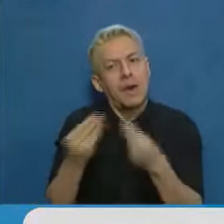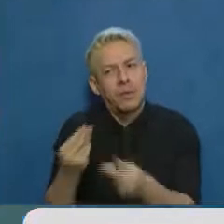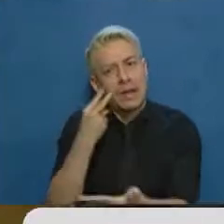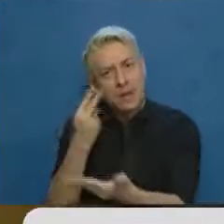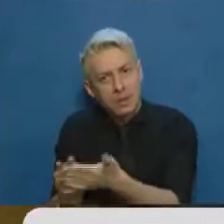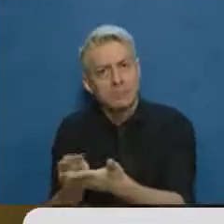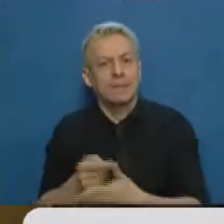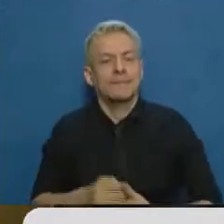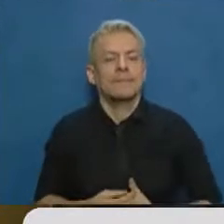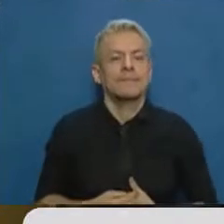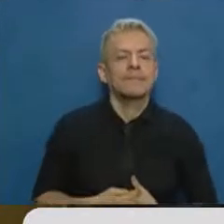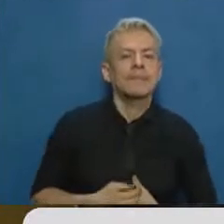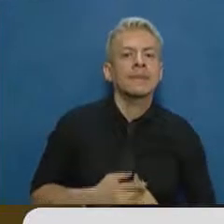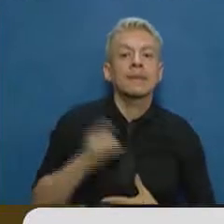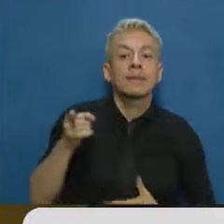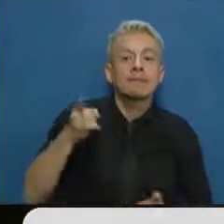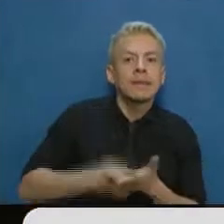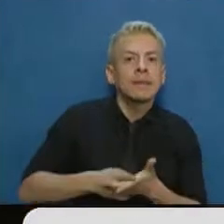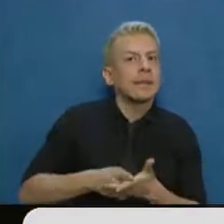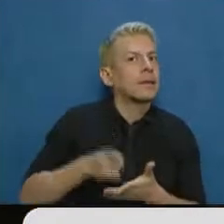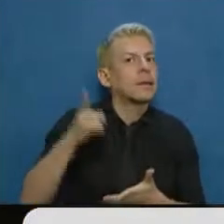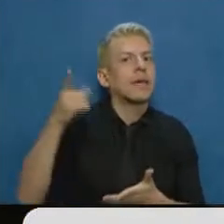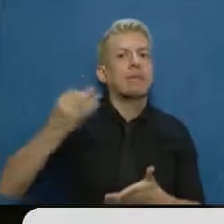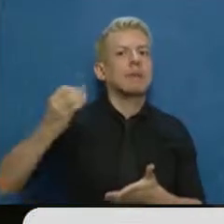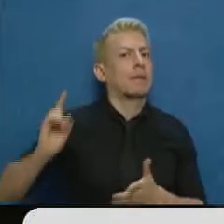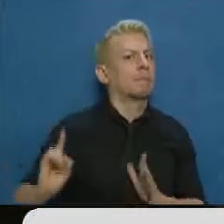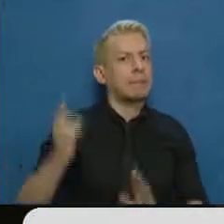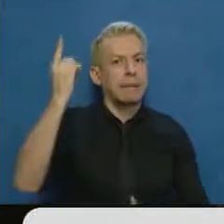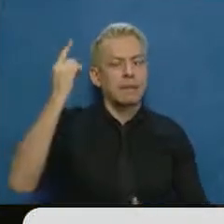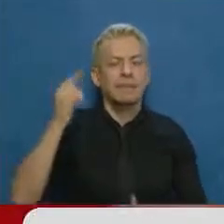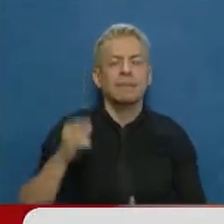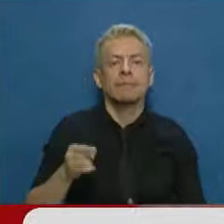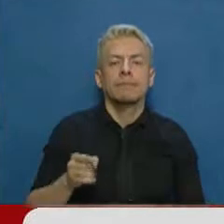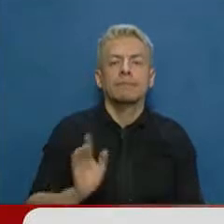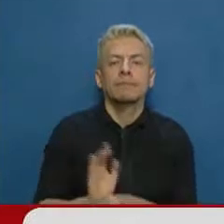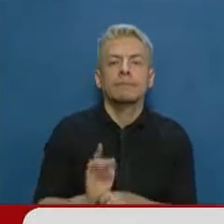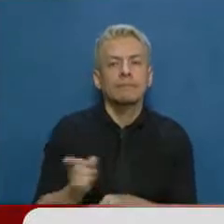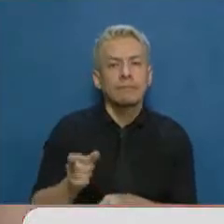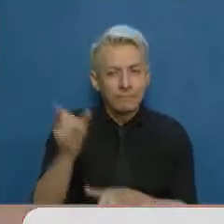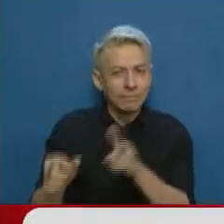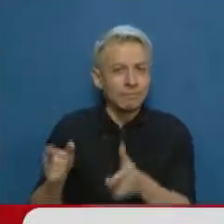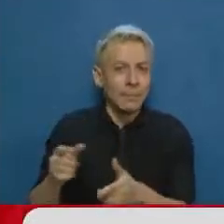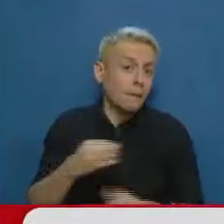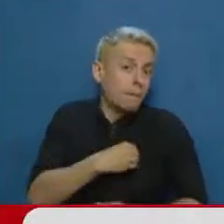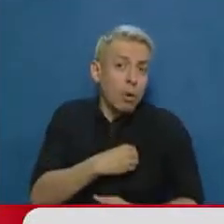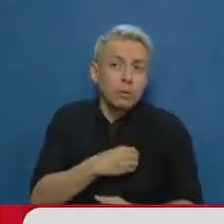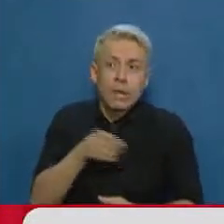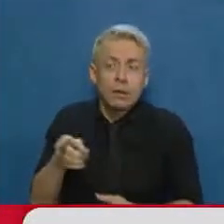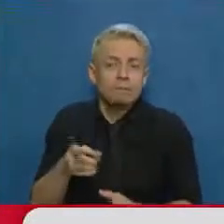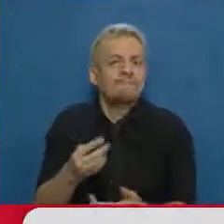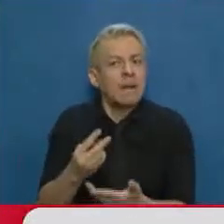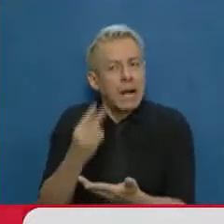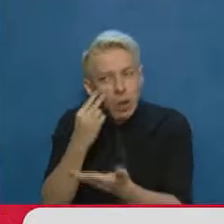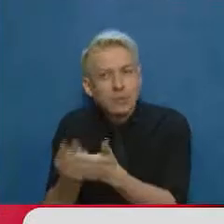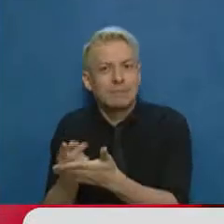acompañan día a día. Esta medida es inédita en la provincia. El aporte es un reconocimiento para quienes, de manera voluntaria, ponen en